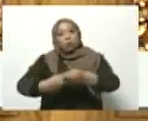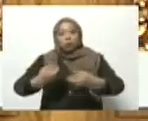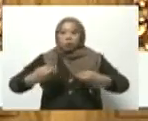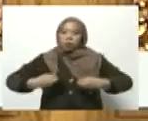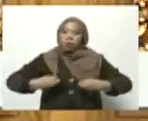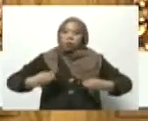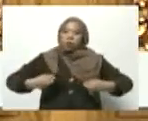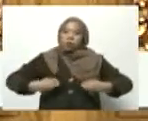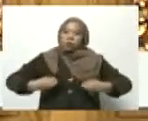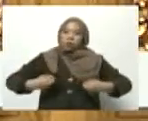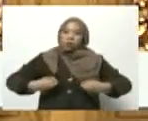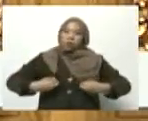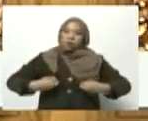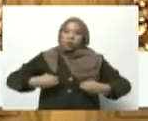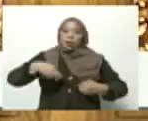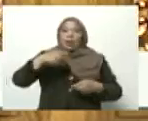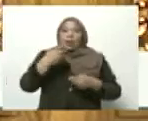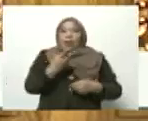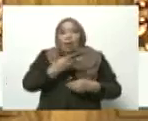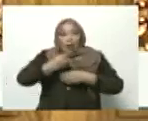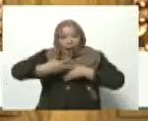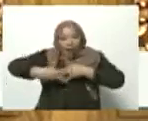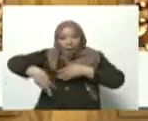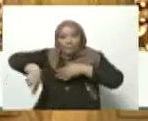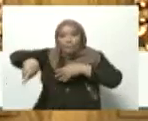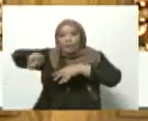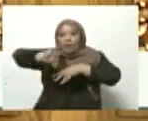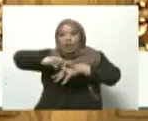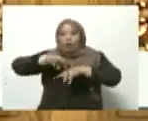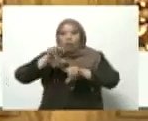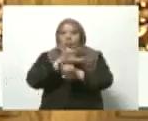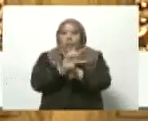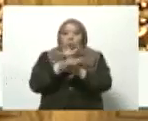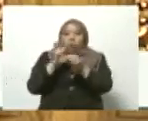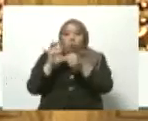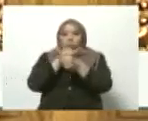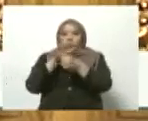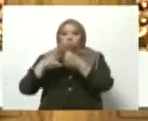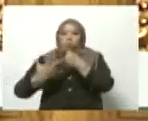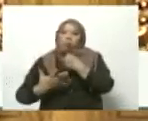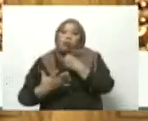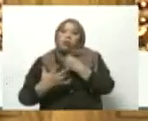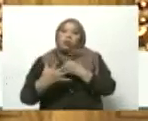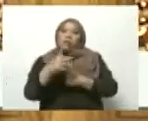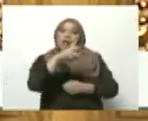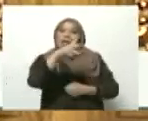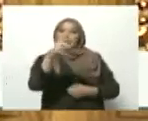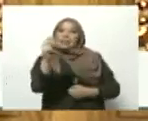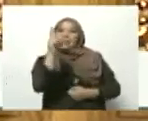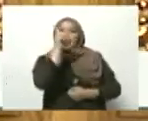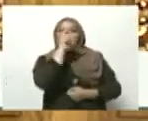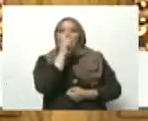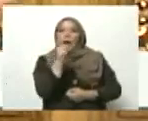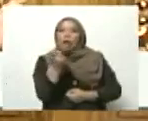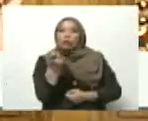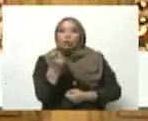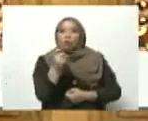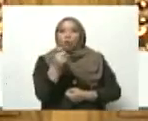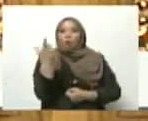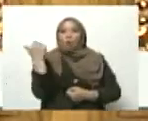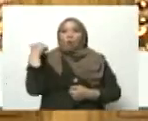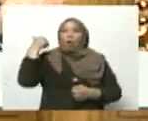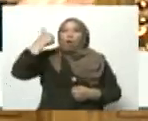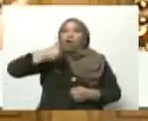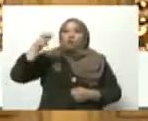está ocurriendo, la peor pandemia de la humanidad en más de 100 años. El mundo ayer, nada más en